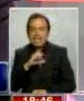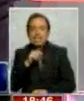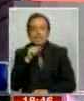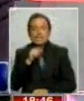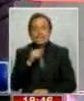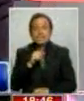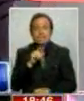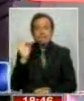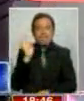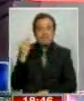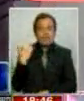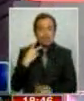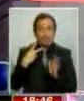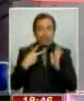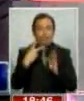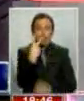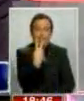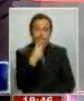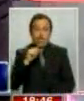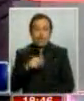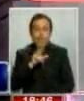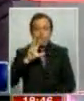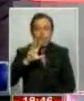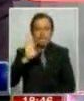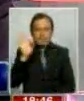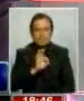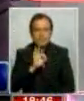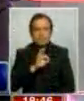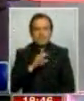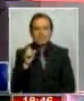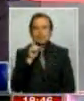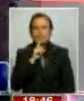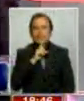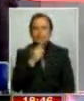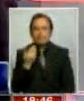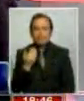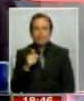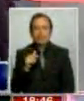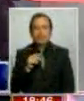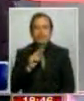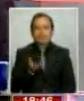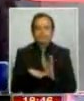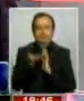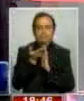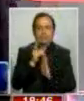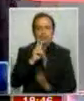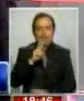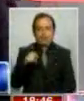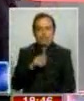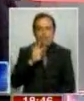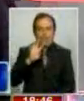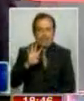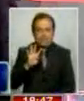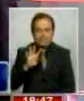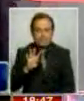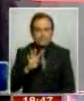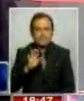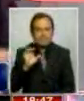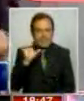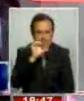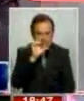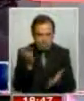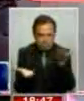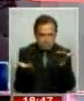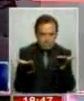2,9, el último trimestre móvil de crecimiento 2,4, igual que el que había, digamos, en enero,